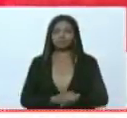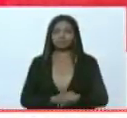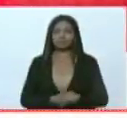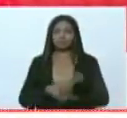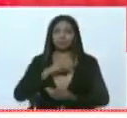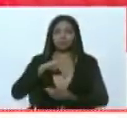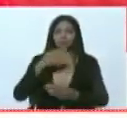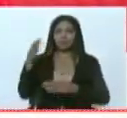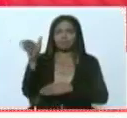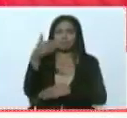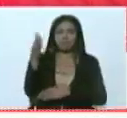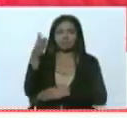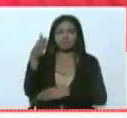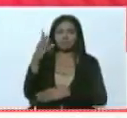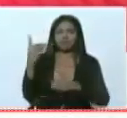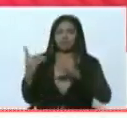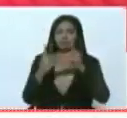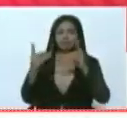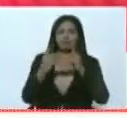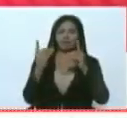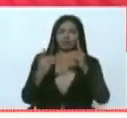Nuestra bandera es el diálogo.